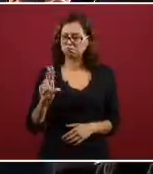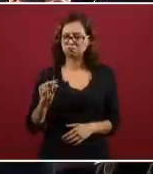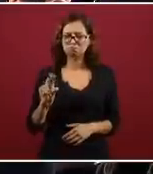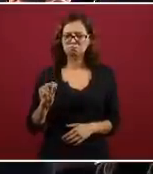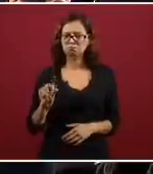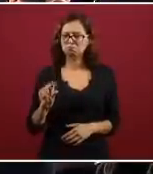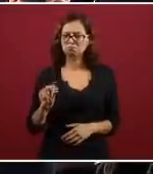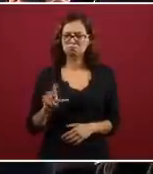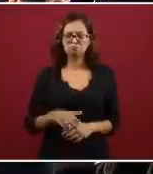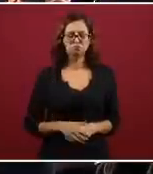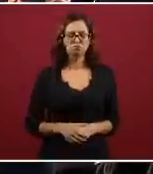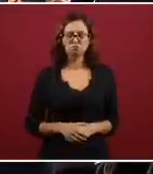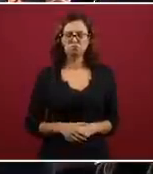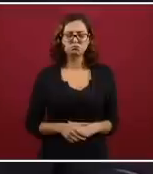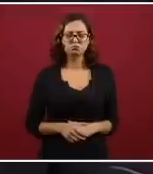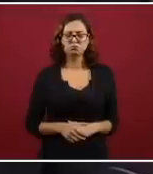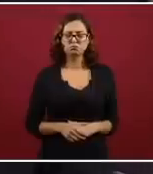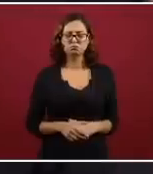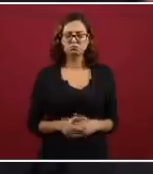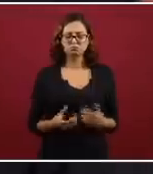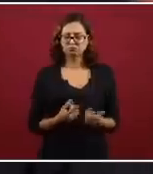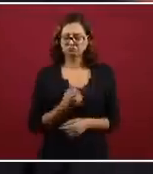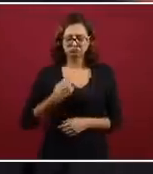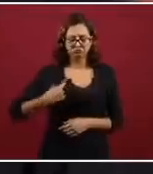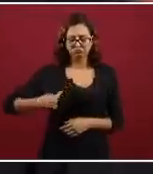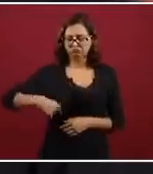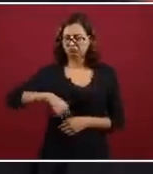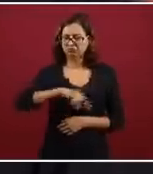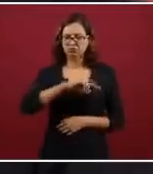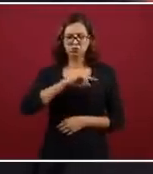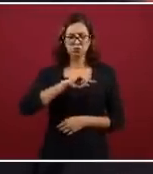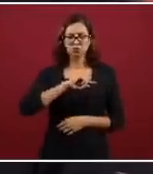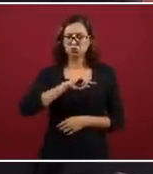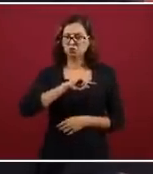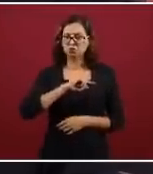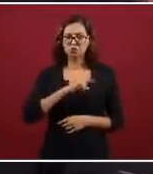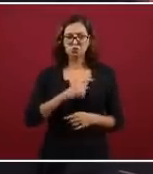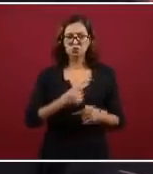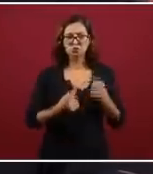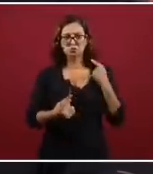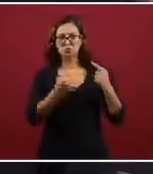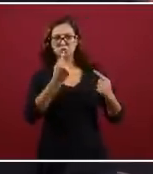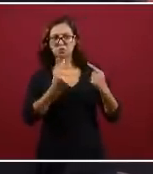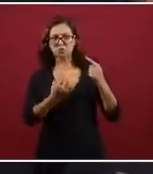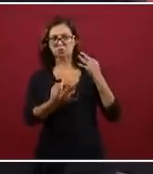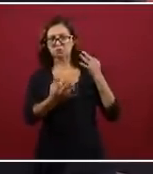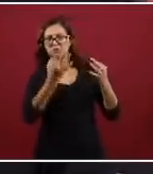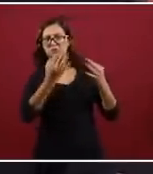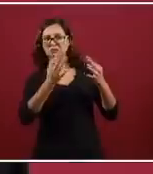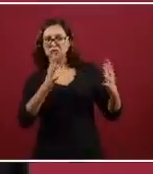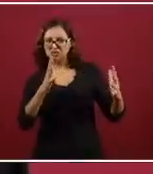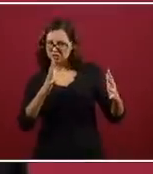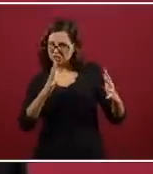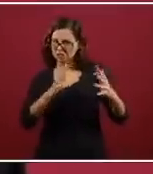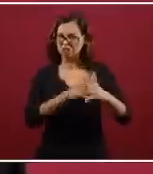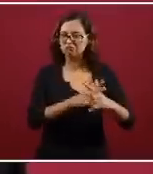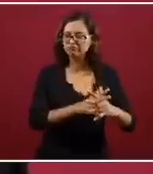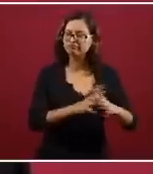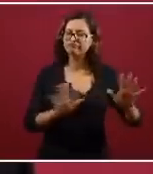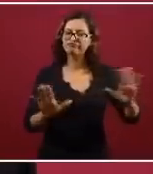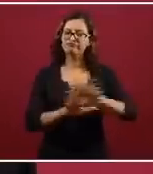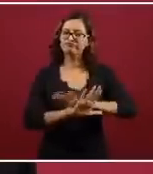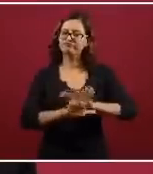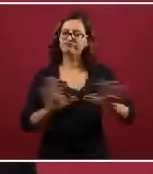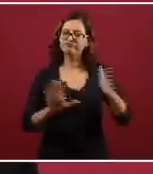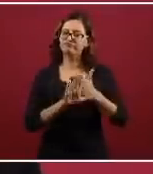nosotros no vamos a caer en ninguna provocación y no queremos la guerra, pero